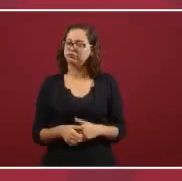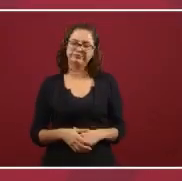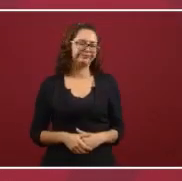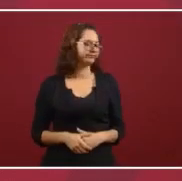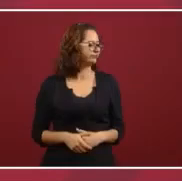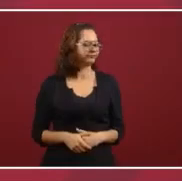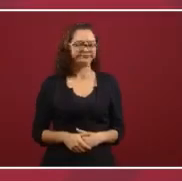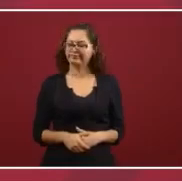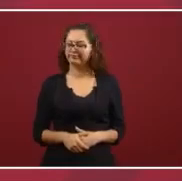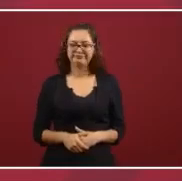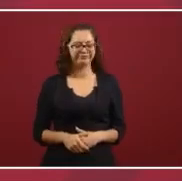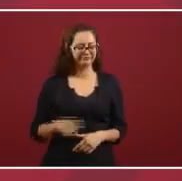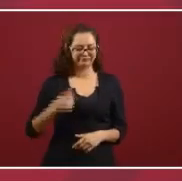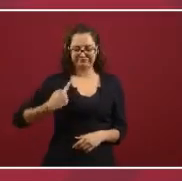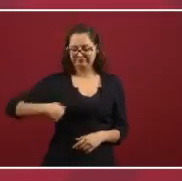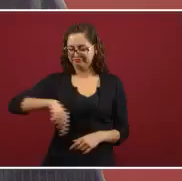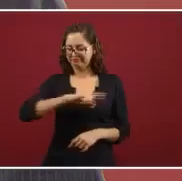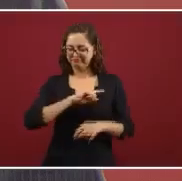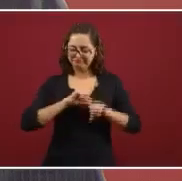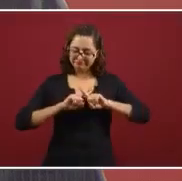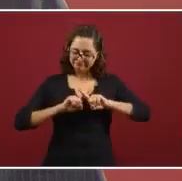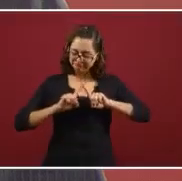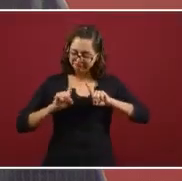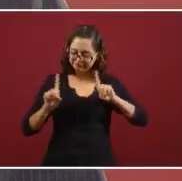No, no somos iguales.